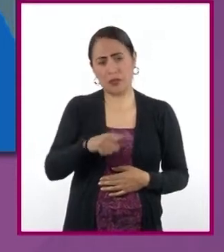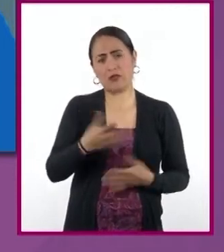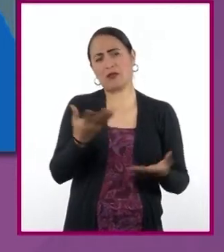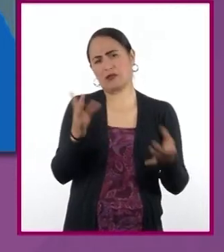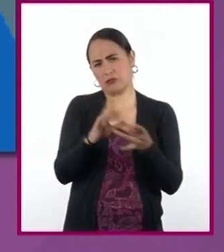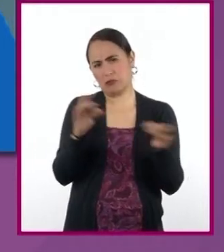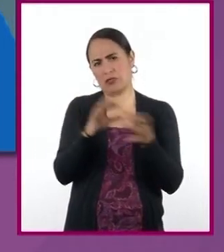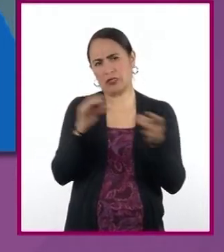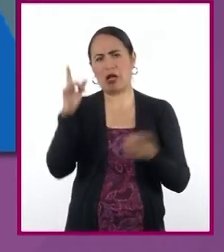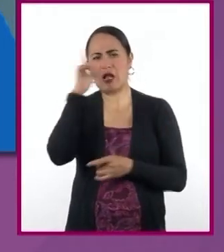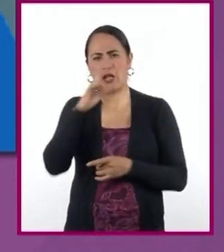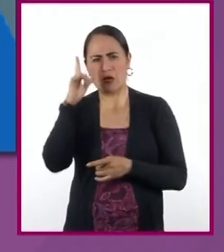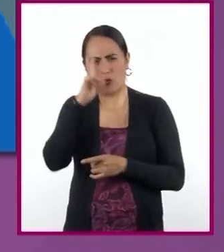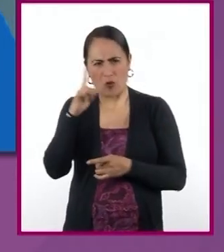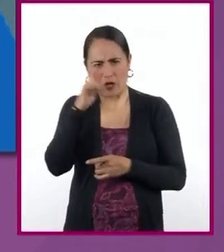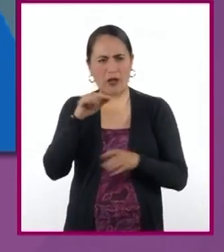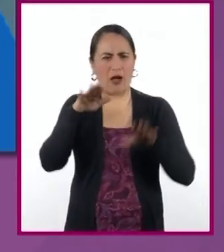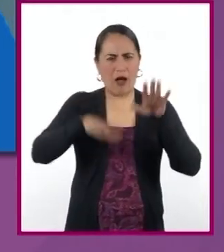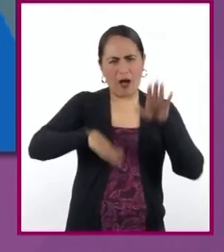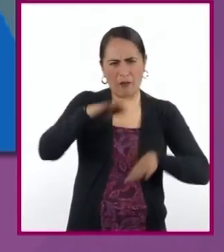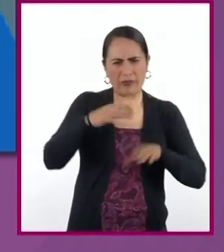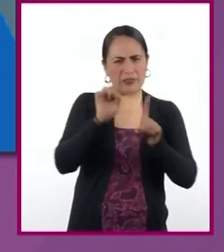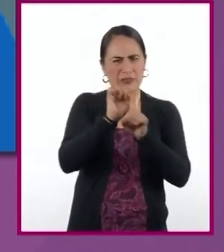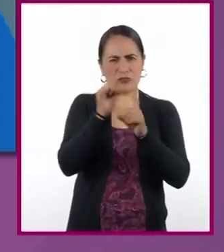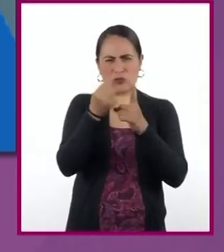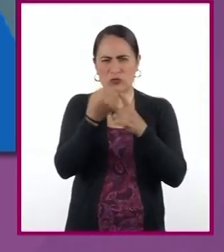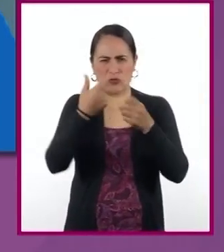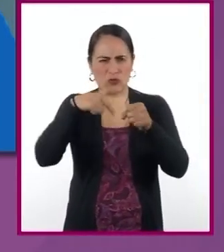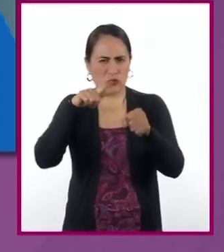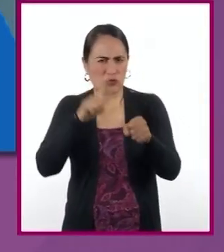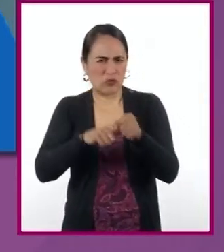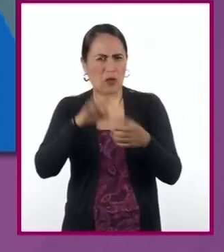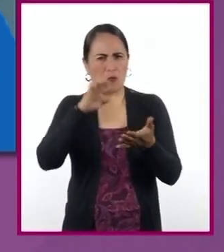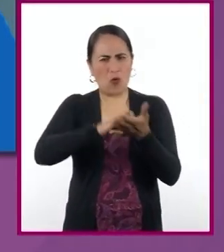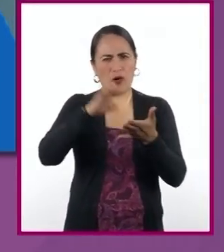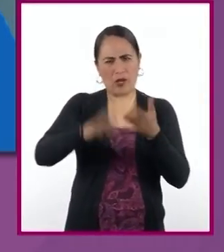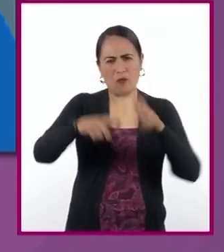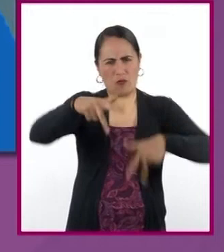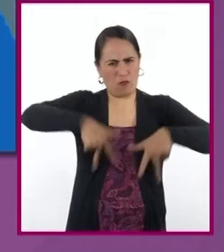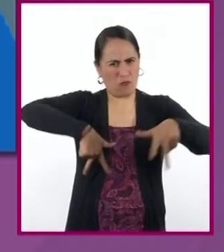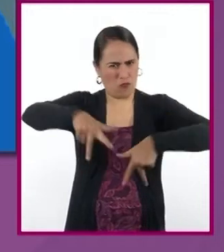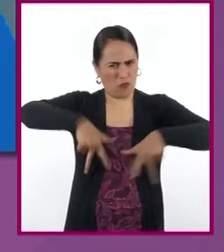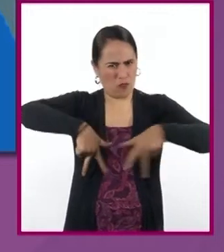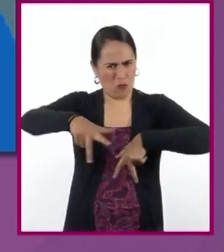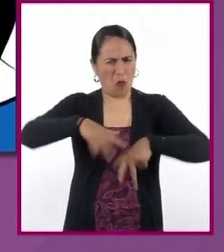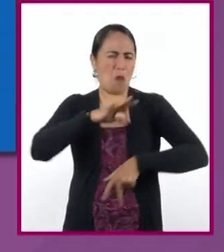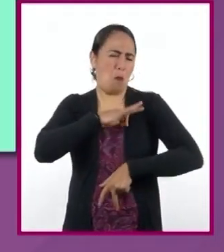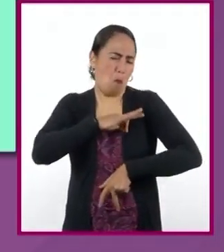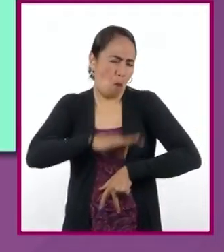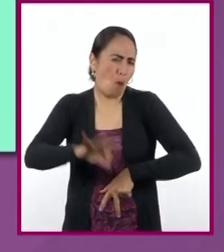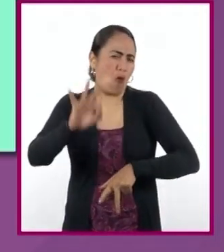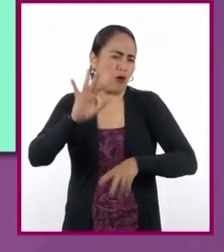ciertos tipos de lenguaje usados en una situación social determinada, como el del fútbol, se permiten